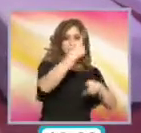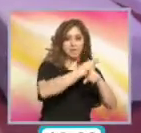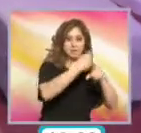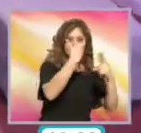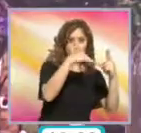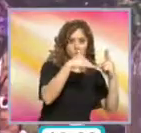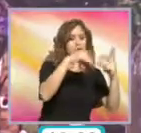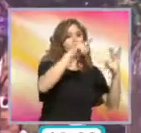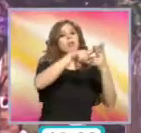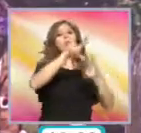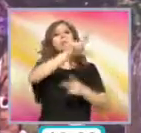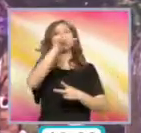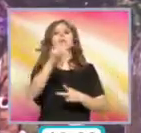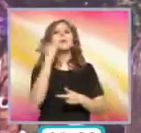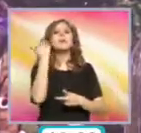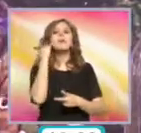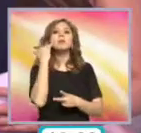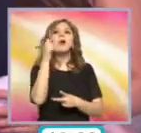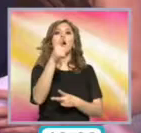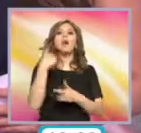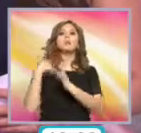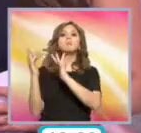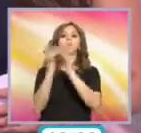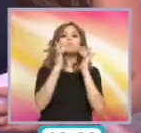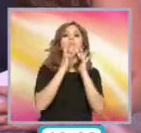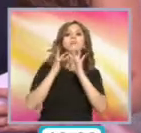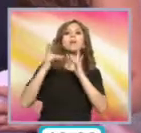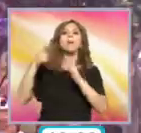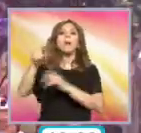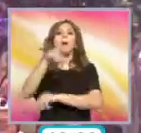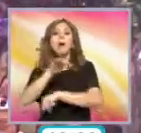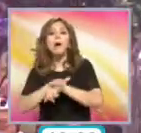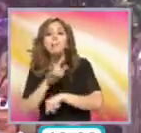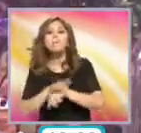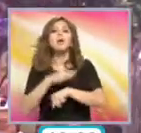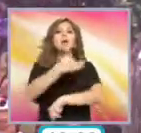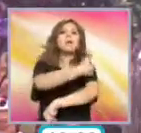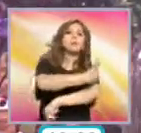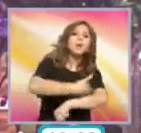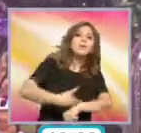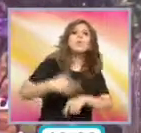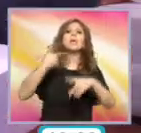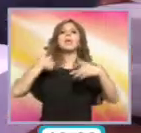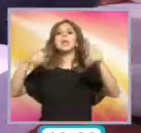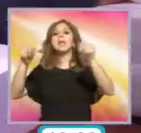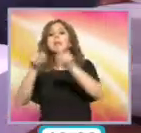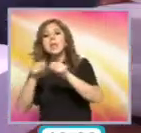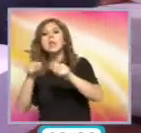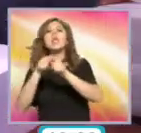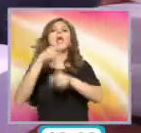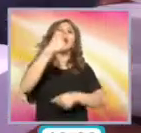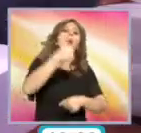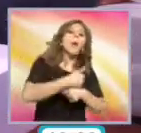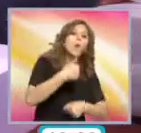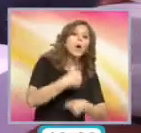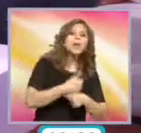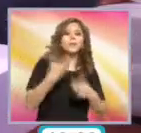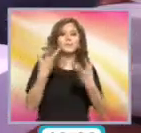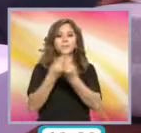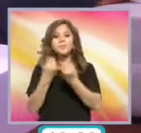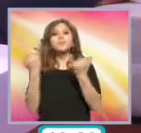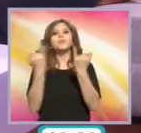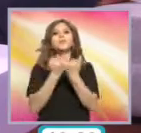toda nuestra comunidad, nuestros amigos, nuestros familiares, por supuesto las tías, las abuelitas. Esa tía que siempre manda nuestras fotos